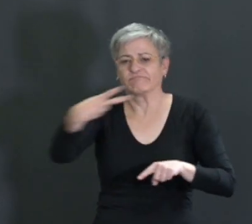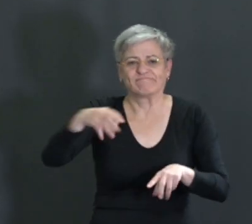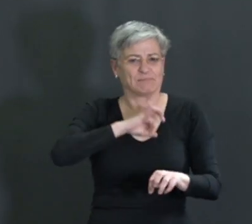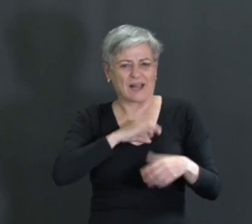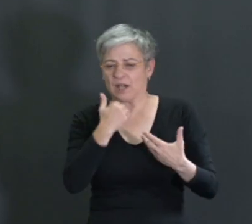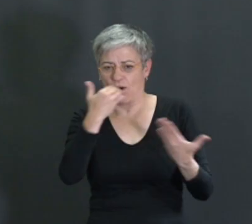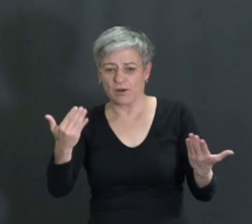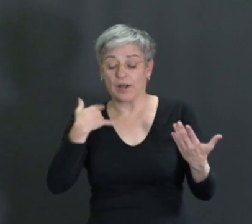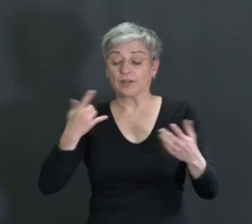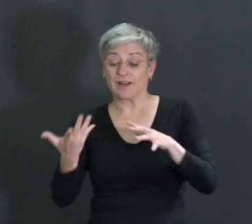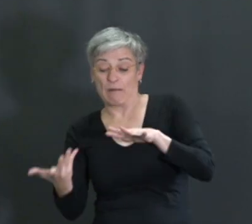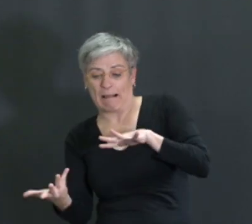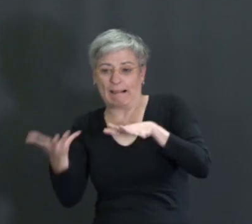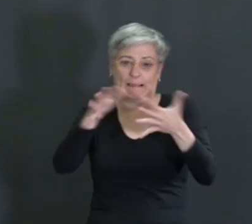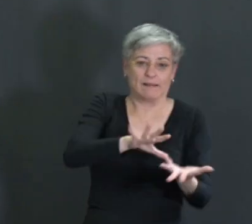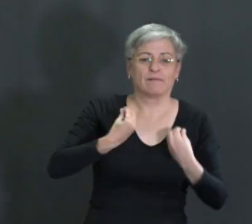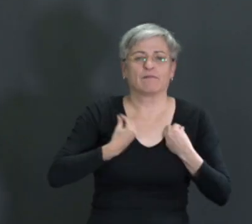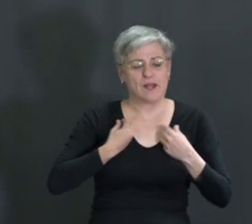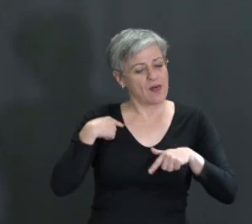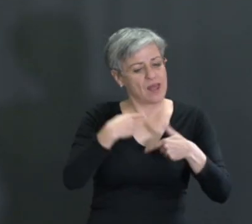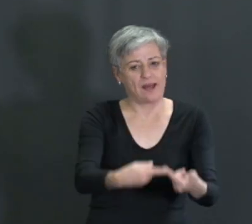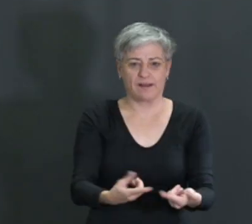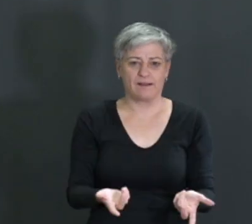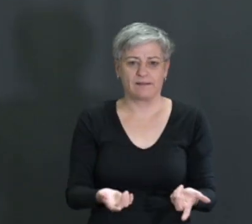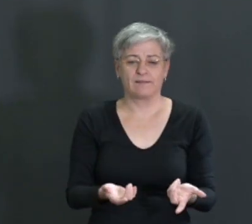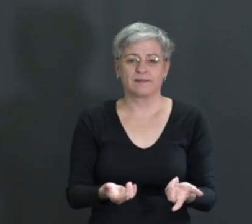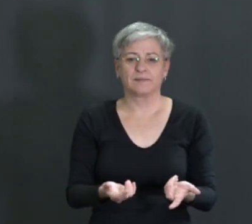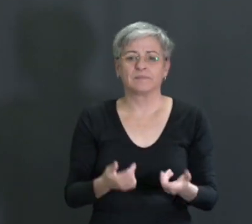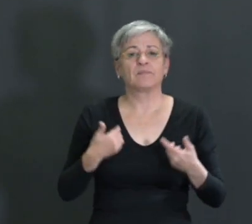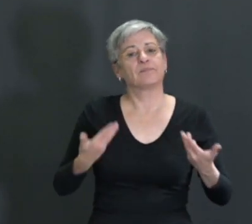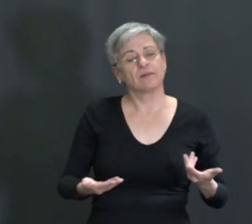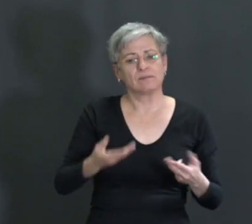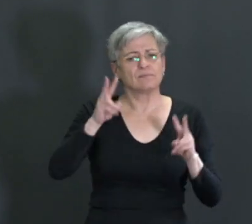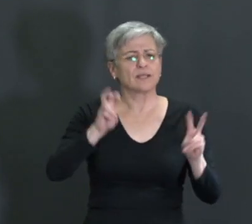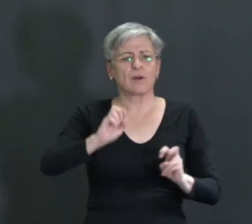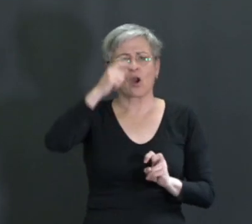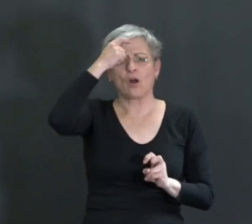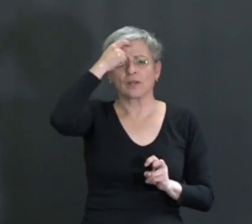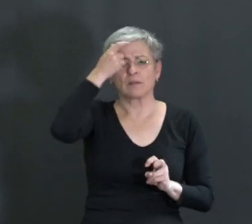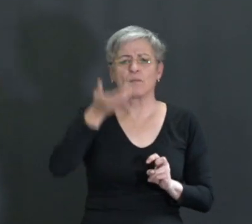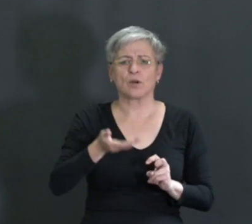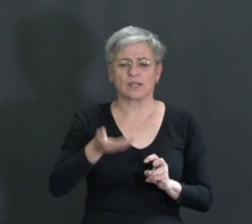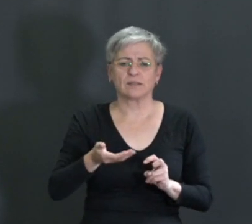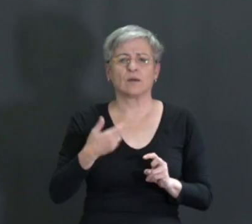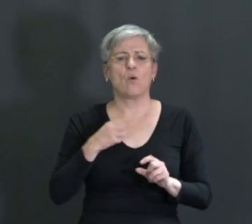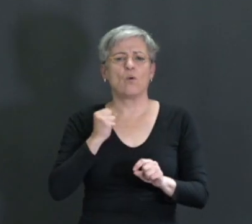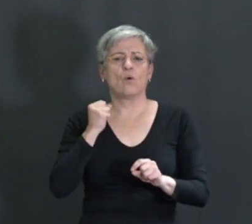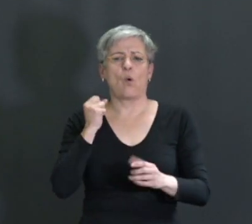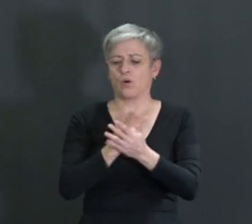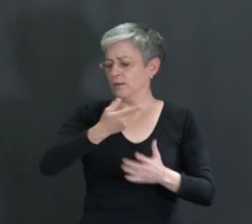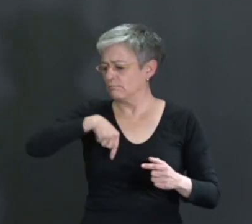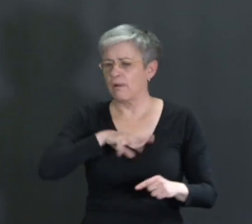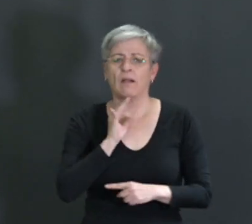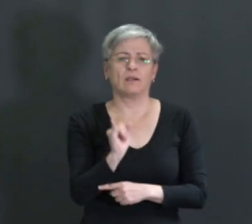discapacidad en vida diaria, ¿no? Entonces ese es un concepto importante, ese es un reto que tenemos, ¿no?